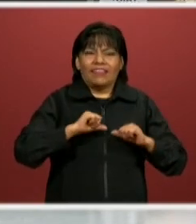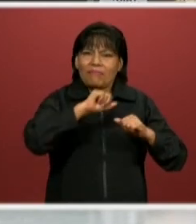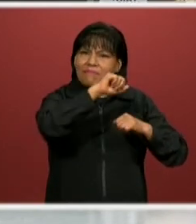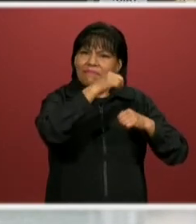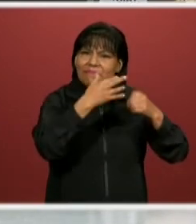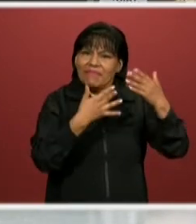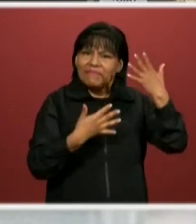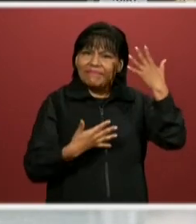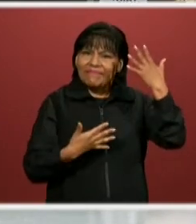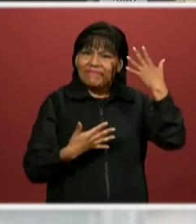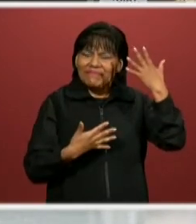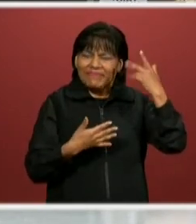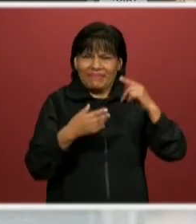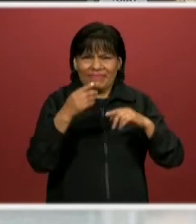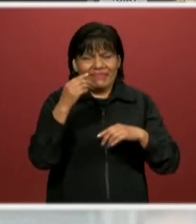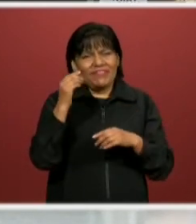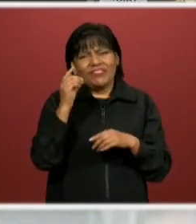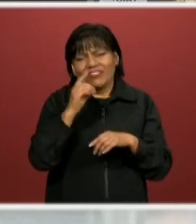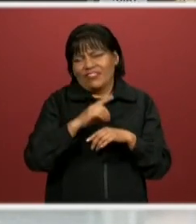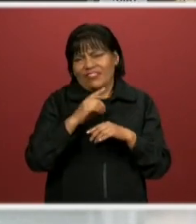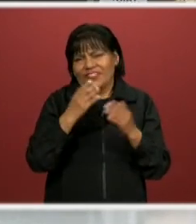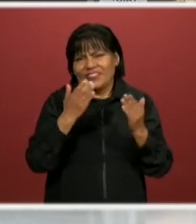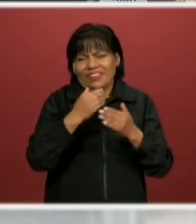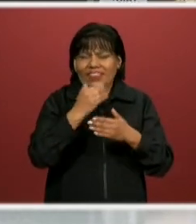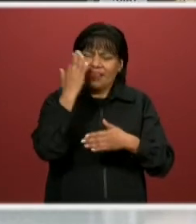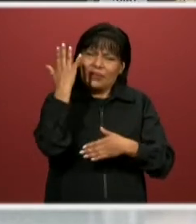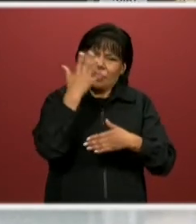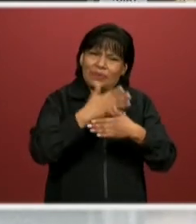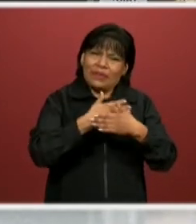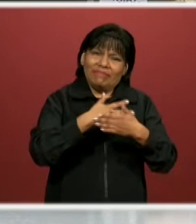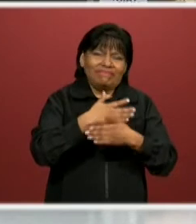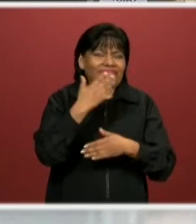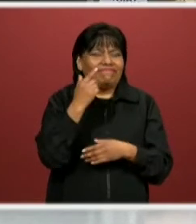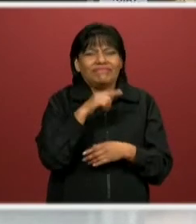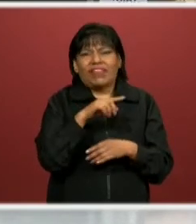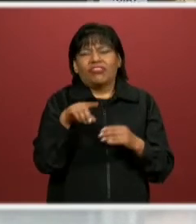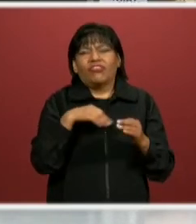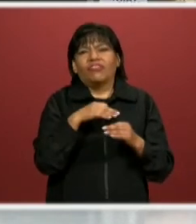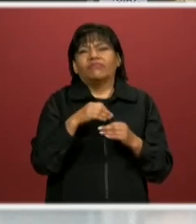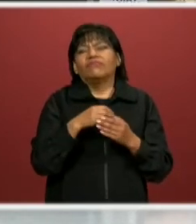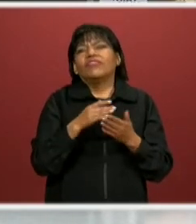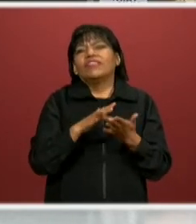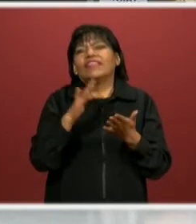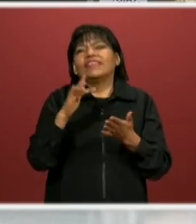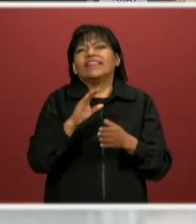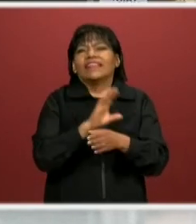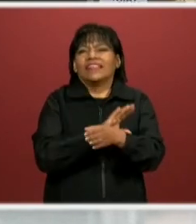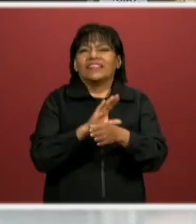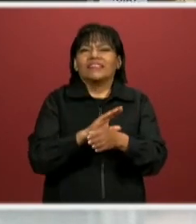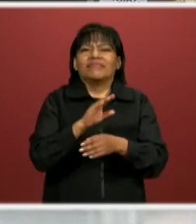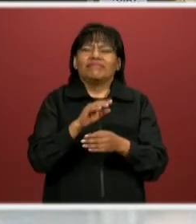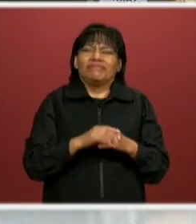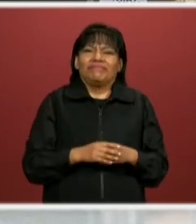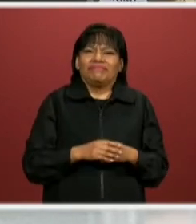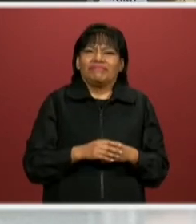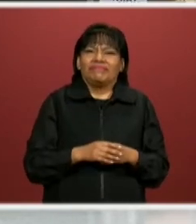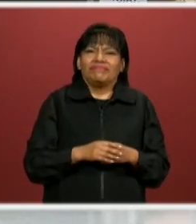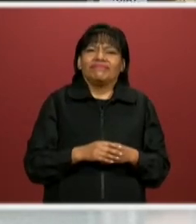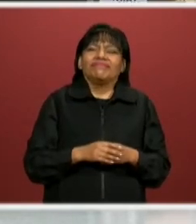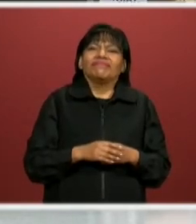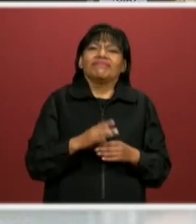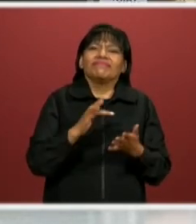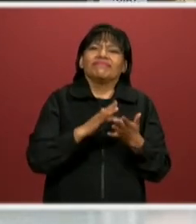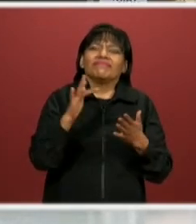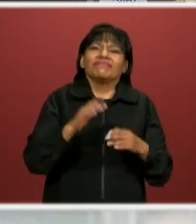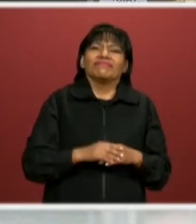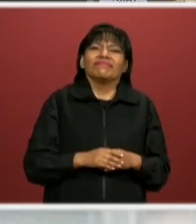permitan llevar el día a día pues muchas gracias chicos por haberme acompañado también le agradezco a nuestra intérprete de